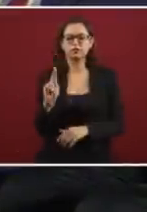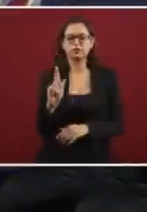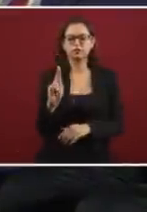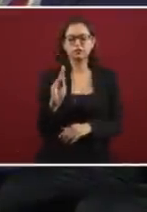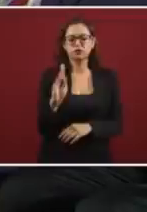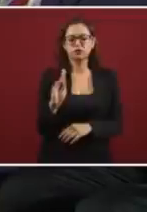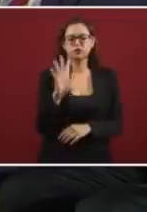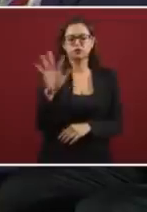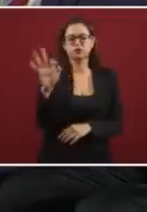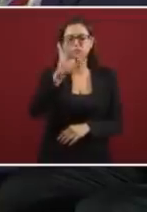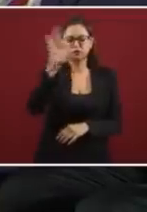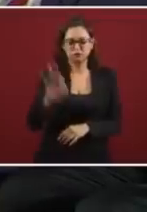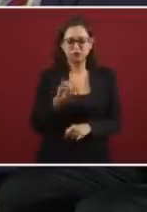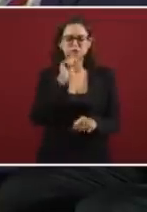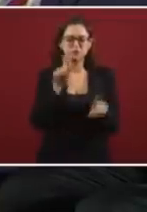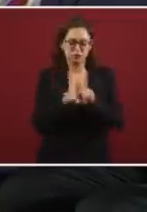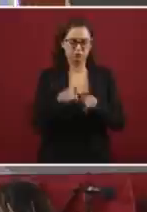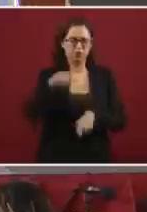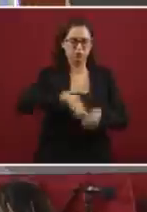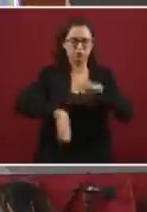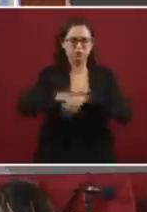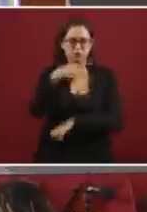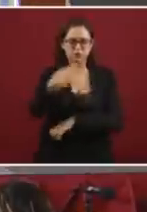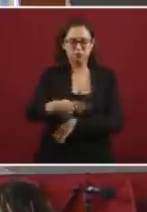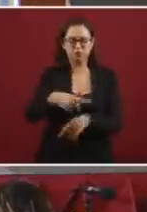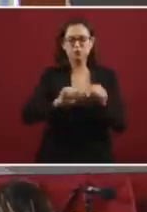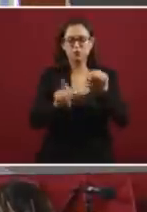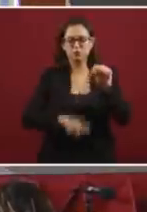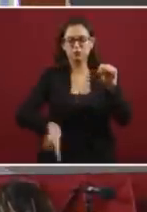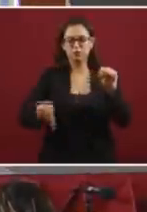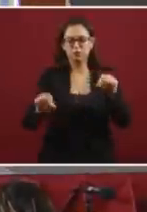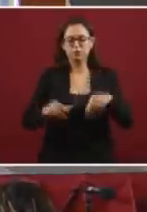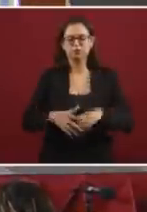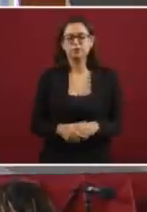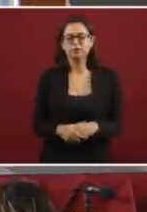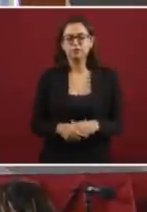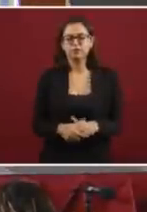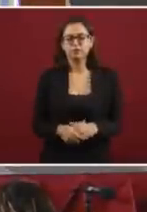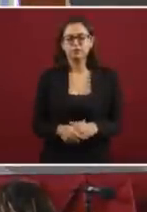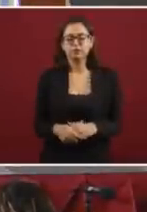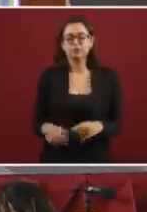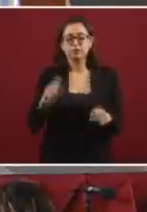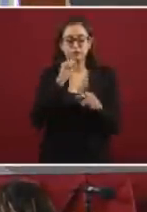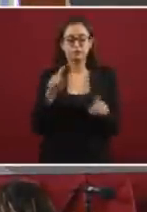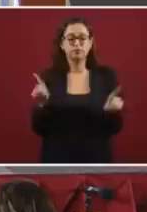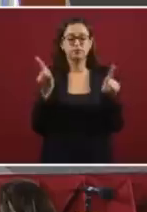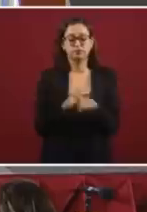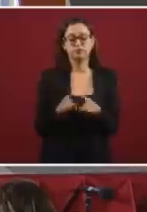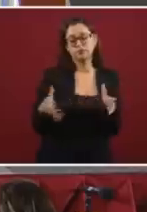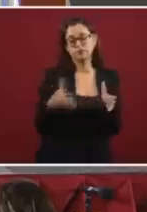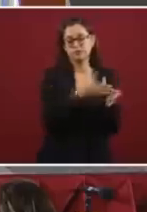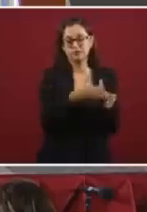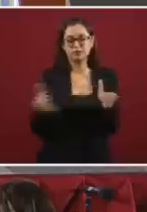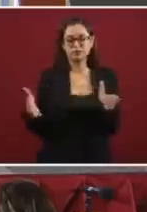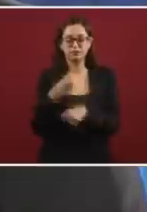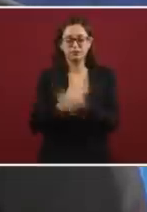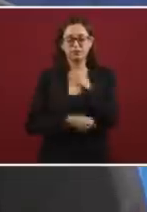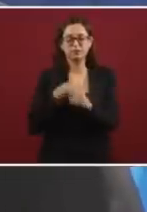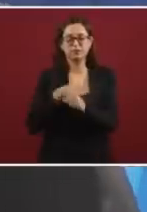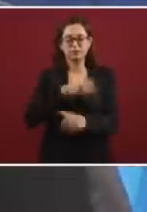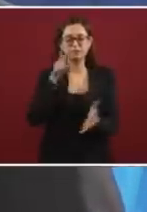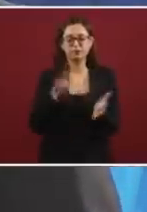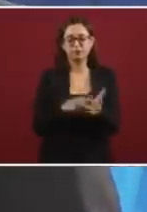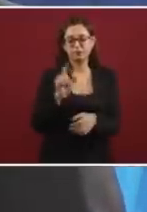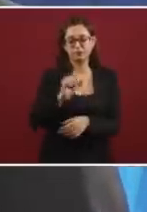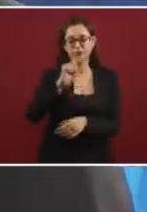proveedores nacionales estos cultos a los in también durante la primera fase aperturando el año 2022 se